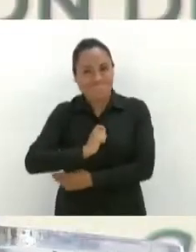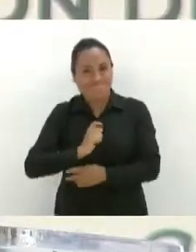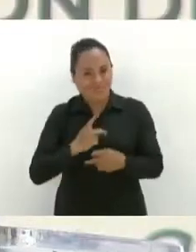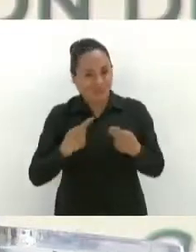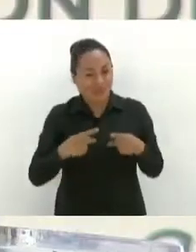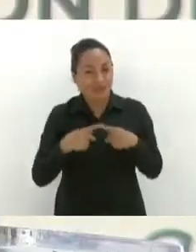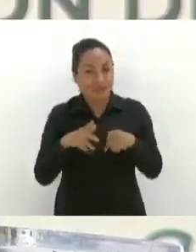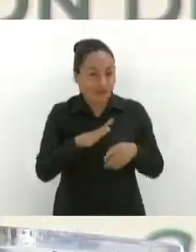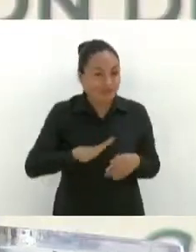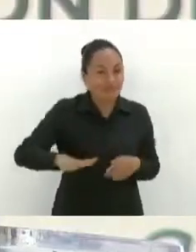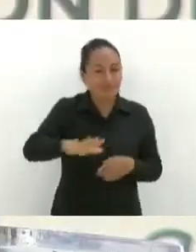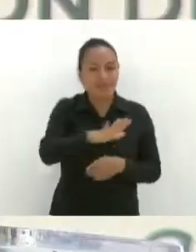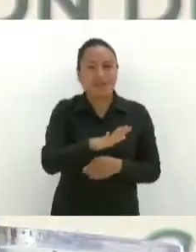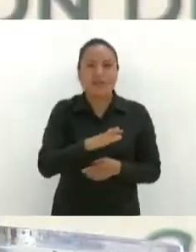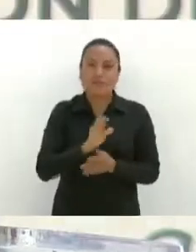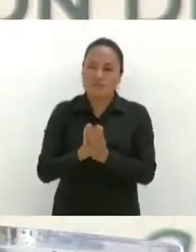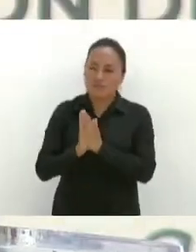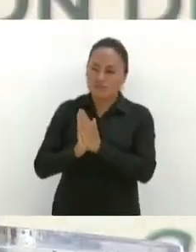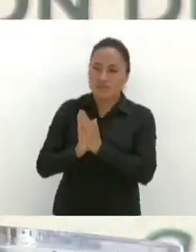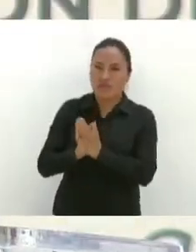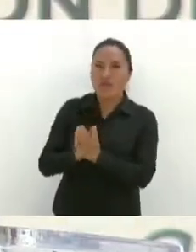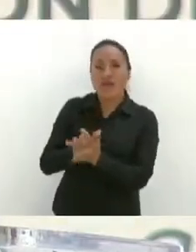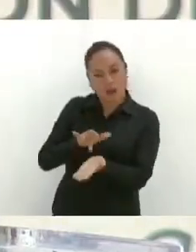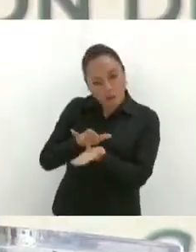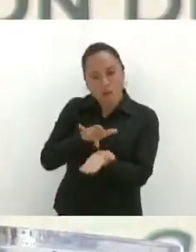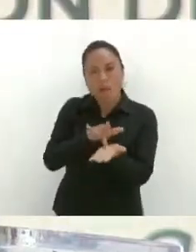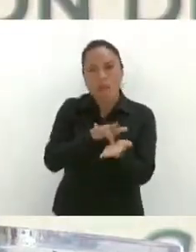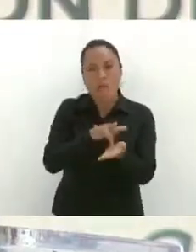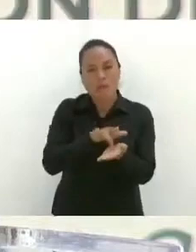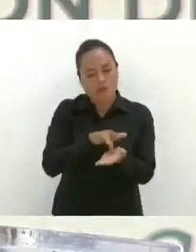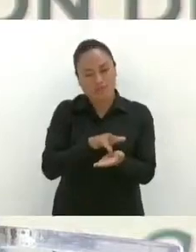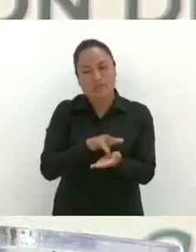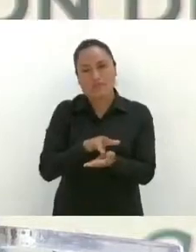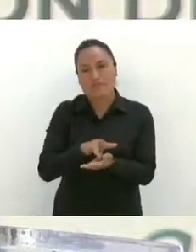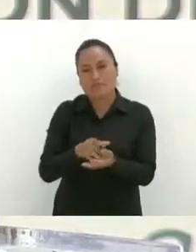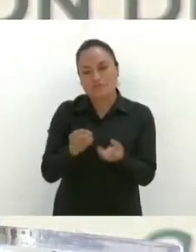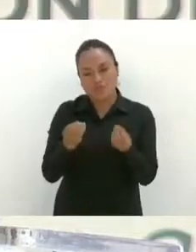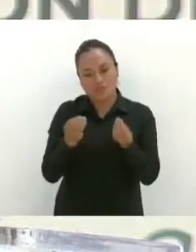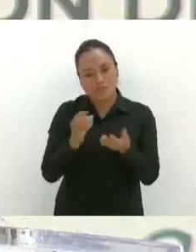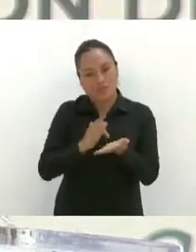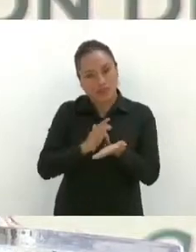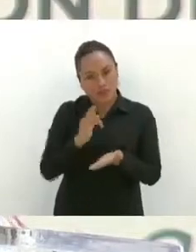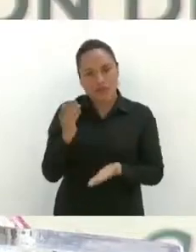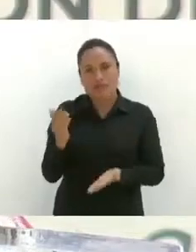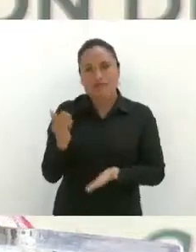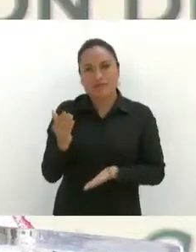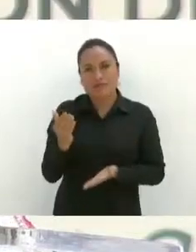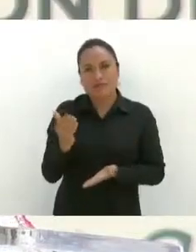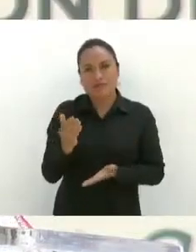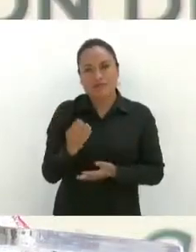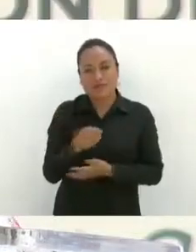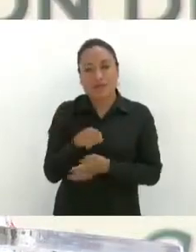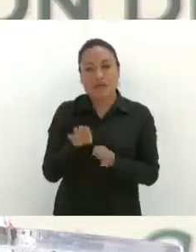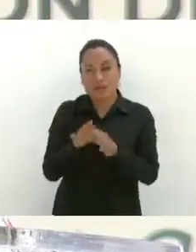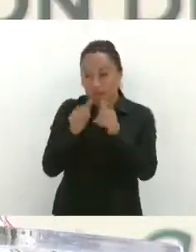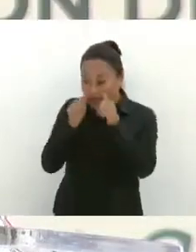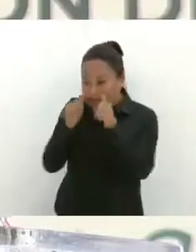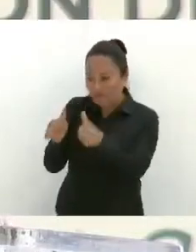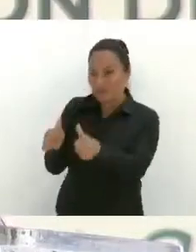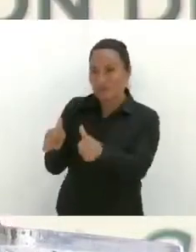siga apoyando Señor presidente Pues Mil gracias También Voltear a los